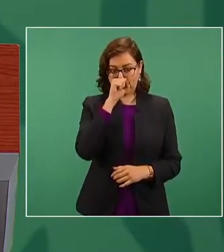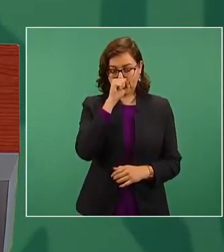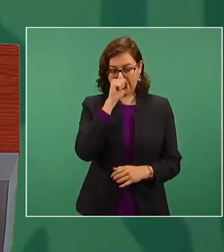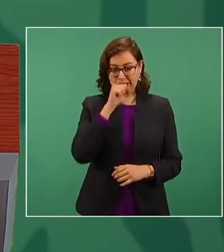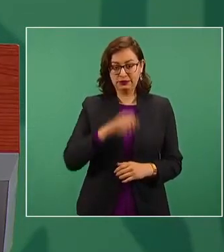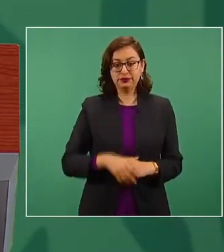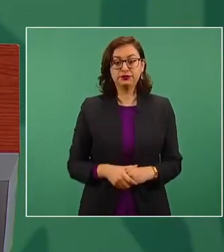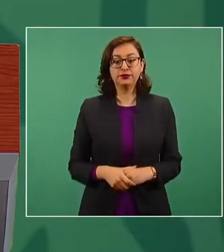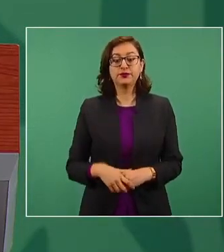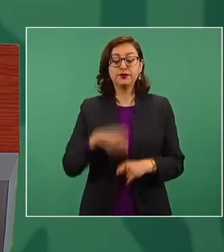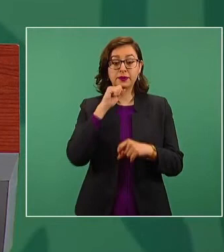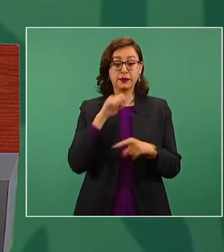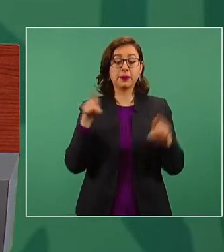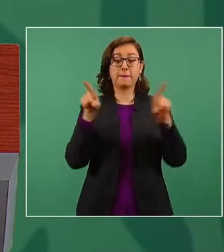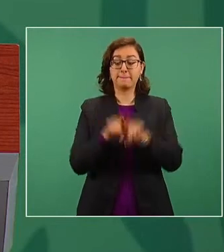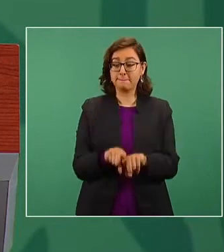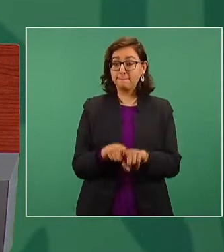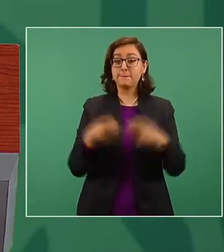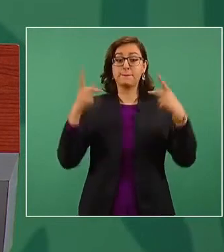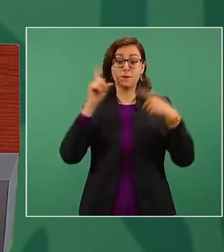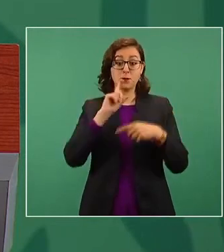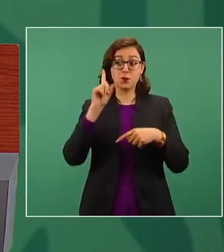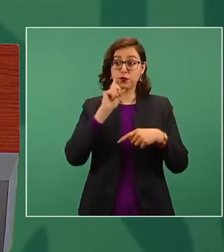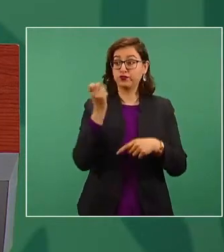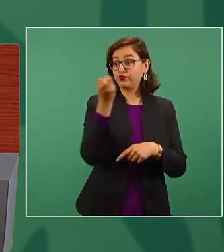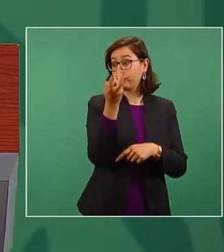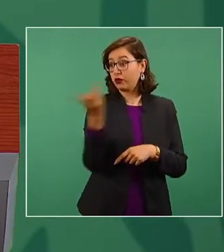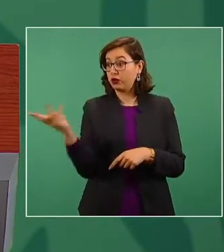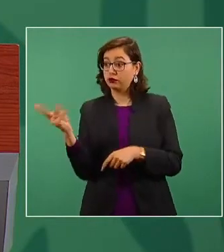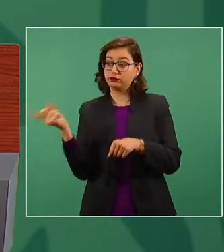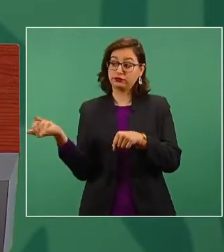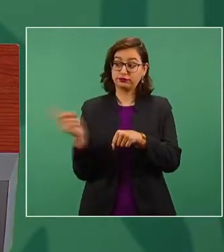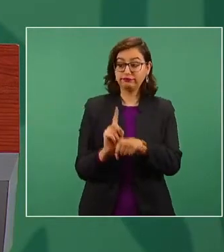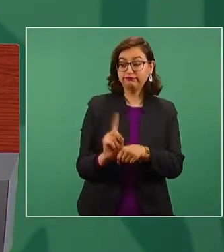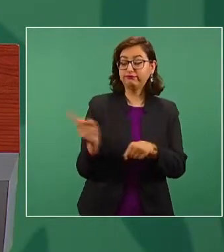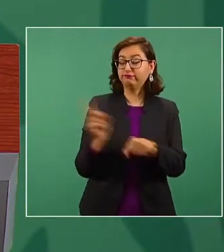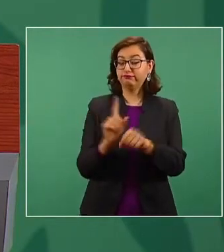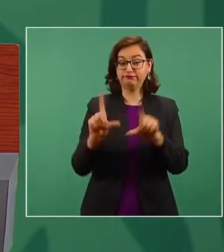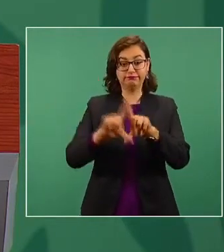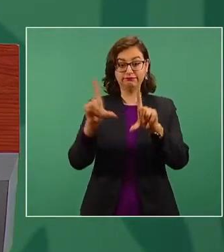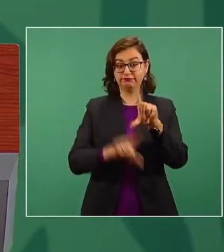país y que hoy están presentes en todas partes.